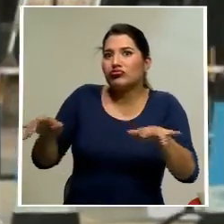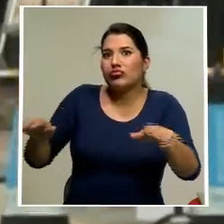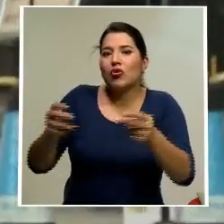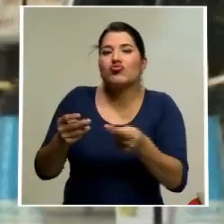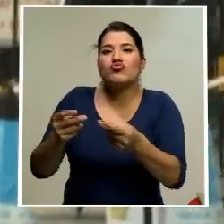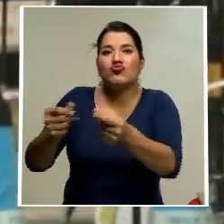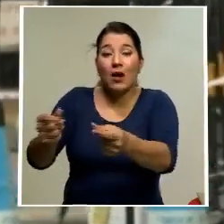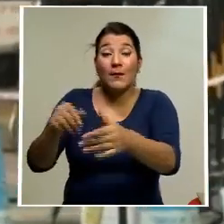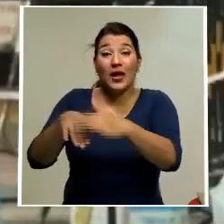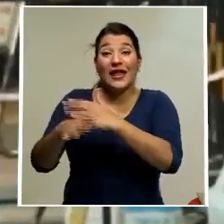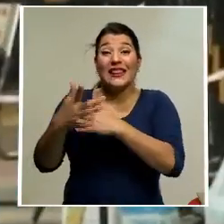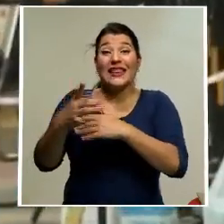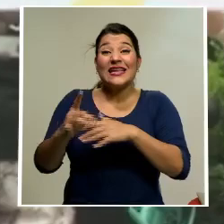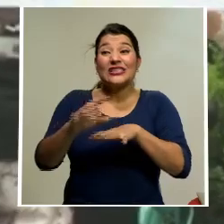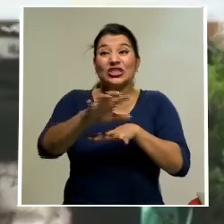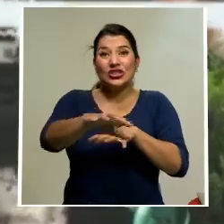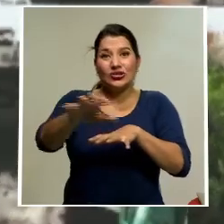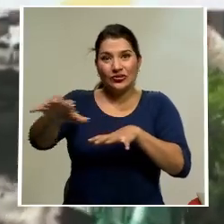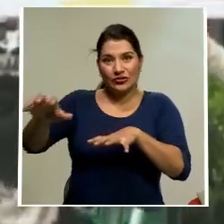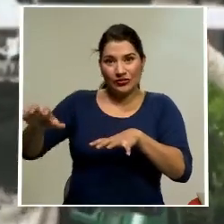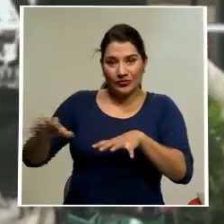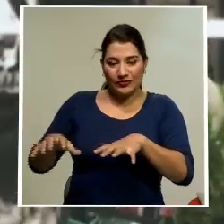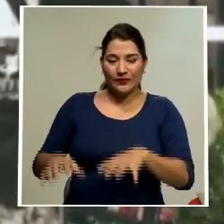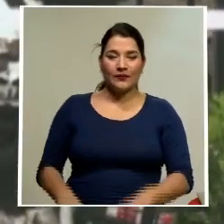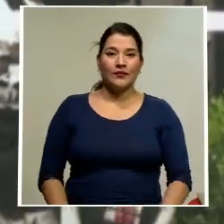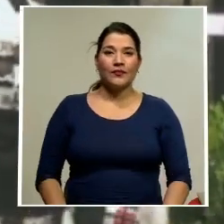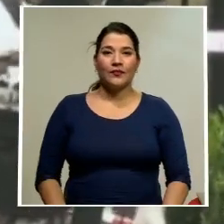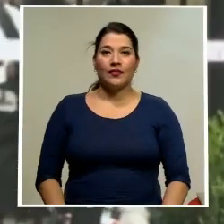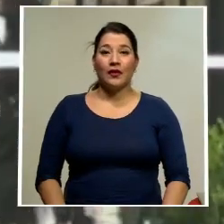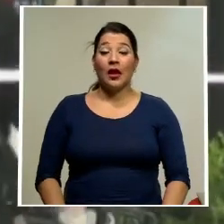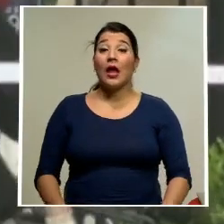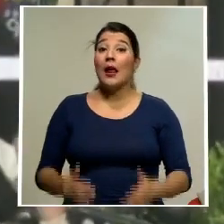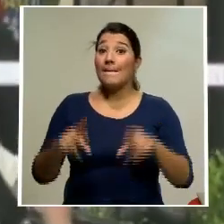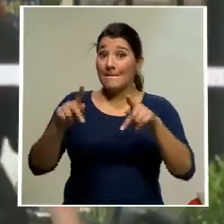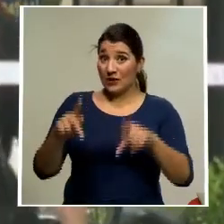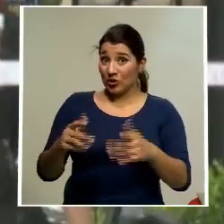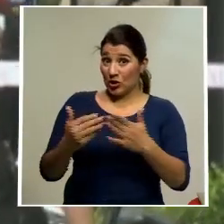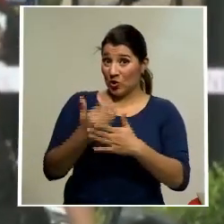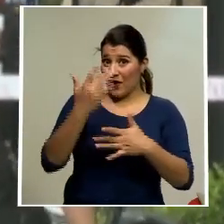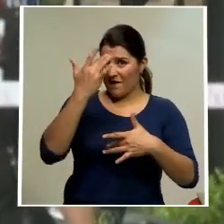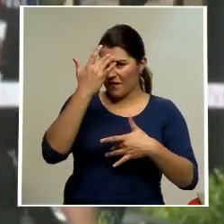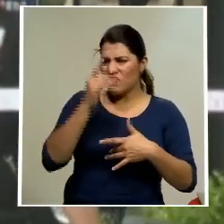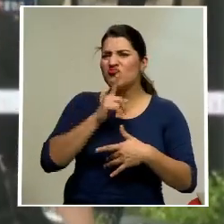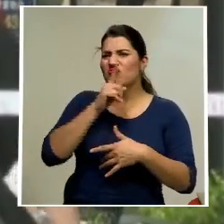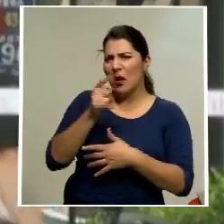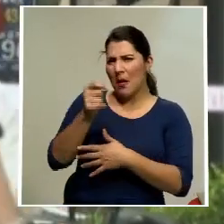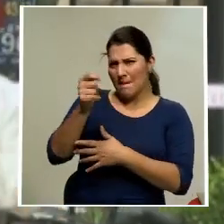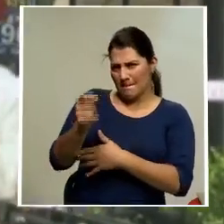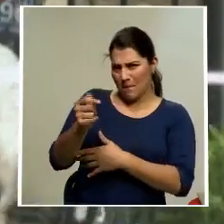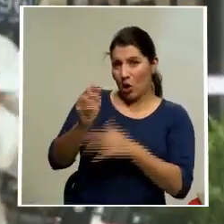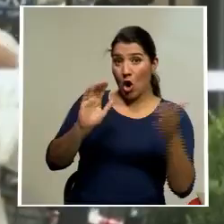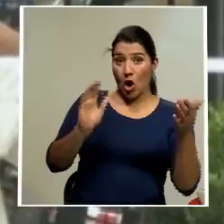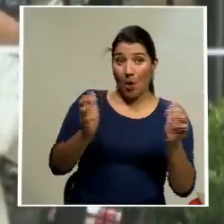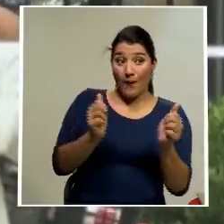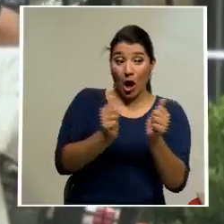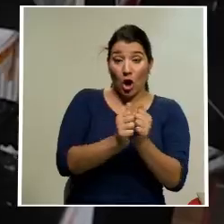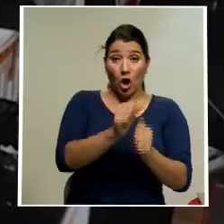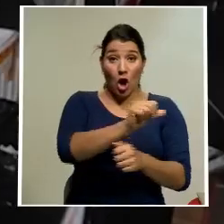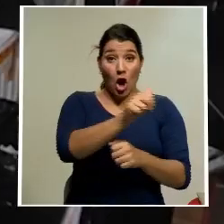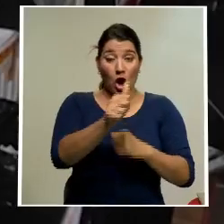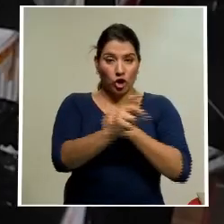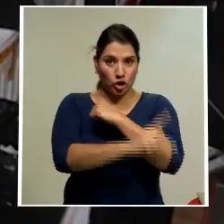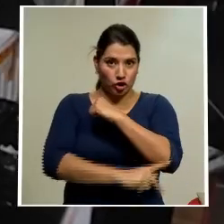rápidamente a 18 provincias chinas. Aunque los nuevos casos son relativamente pocos con respecto a las cifras de otros países,